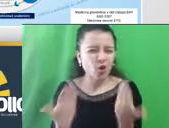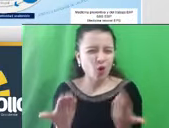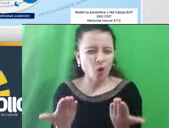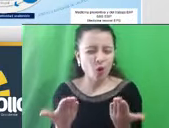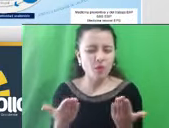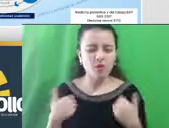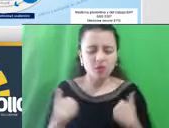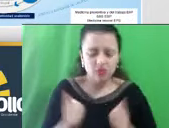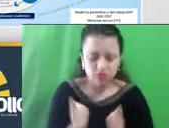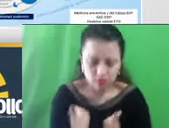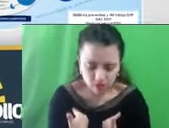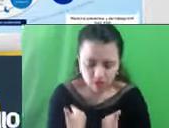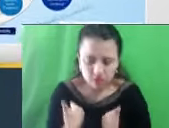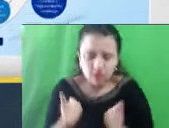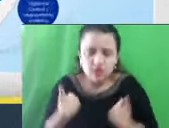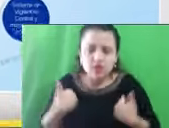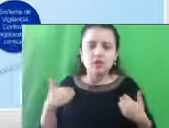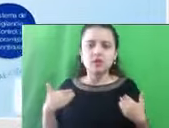salud.